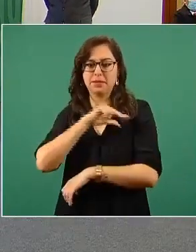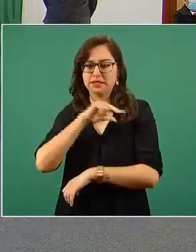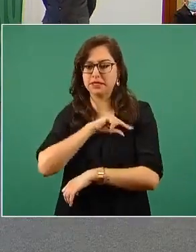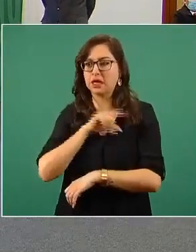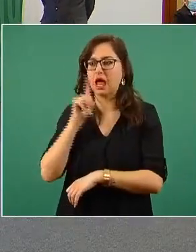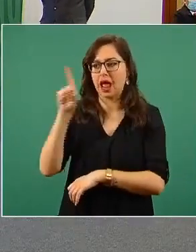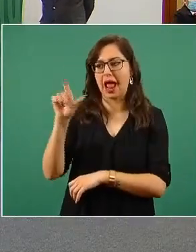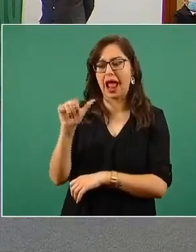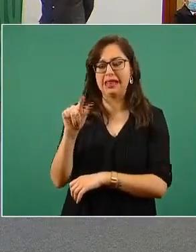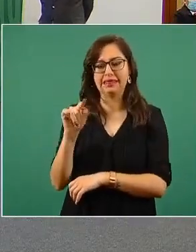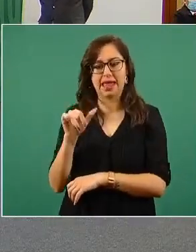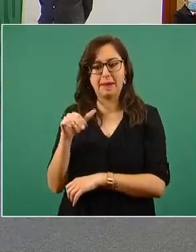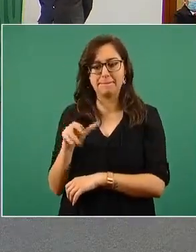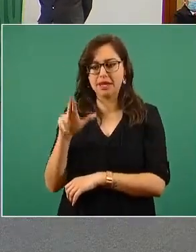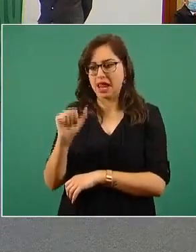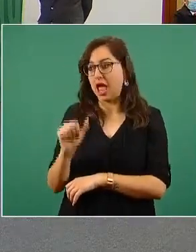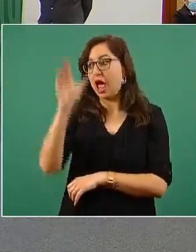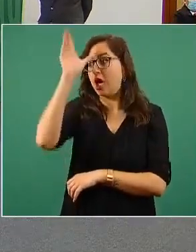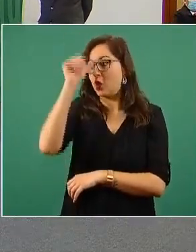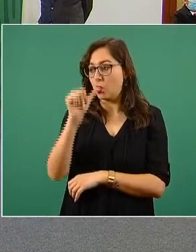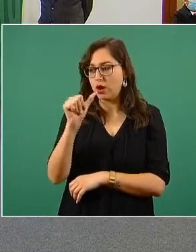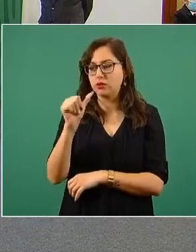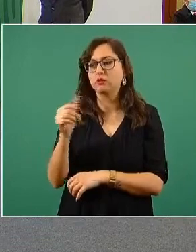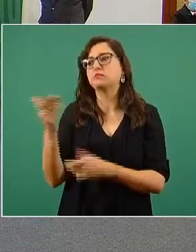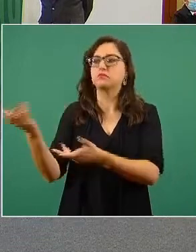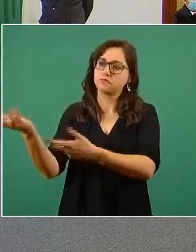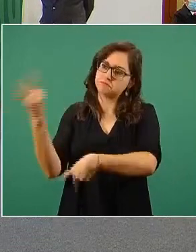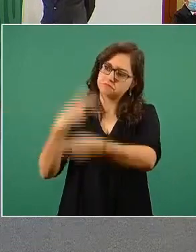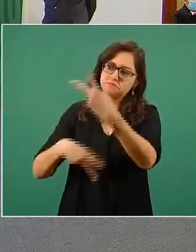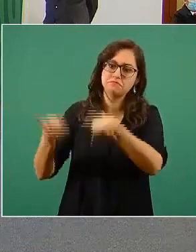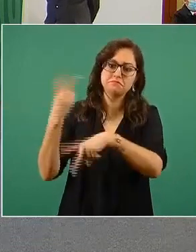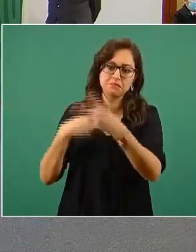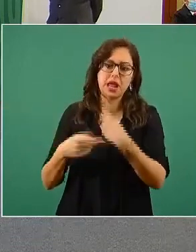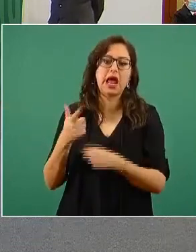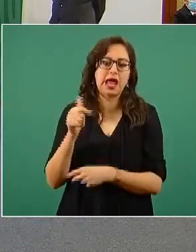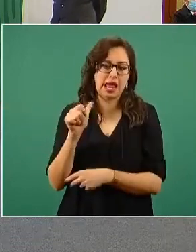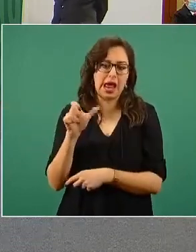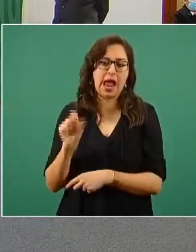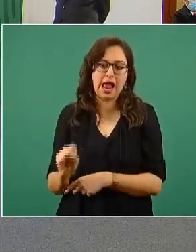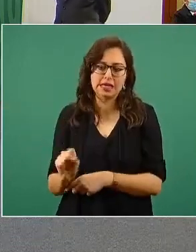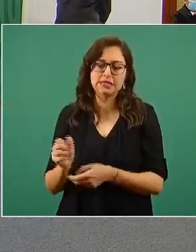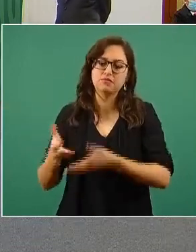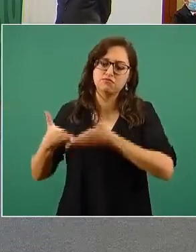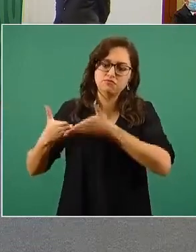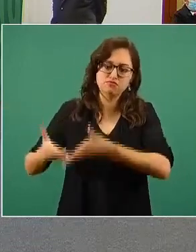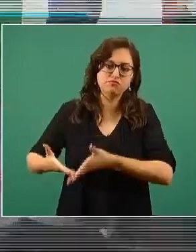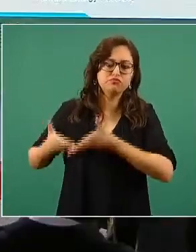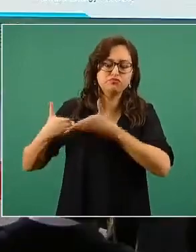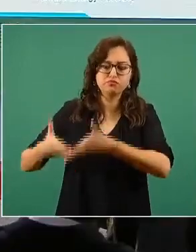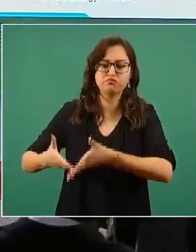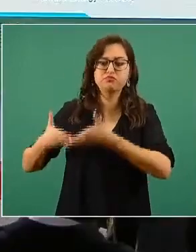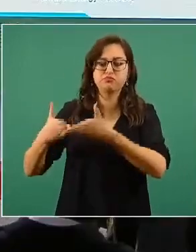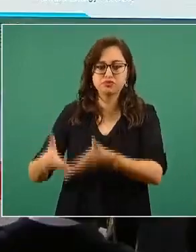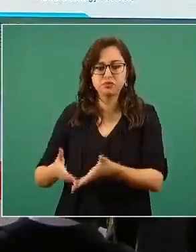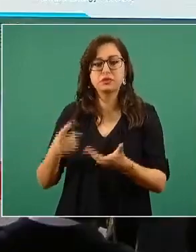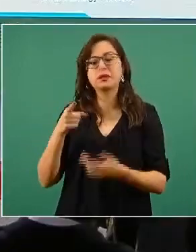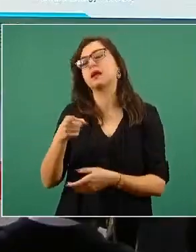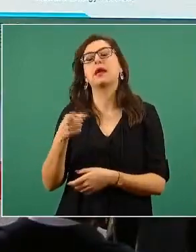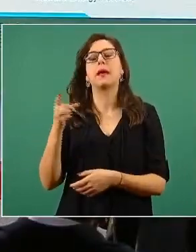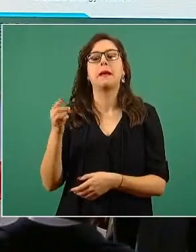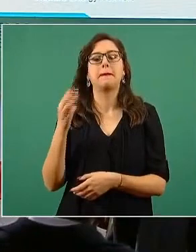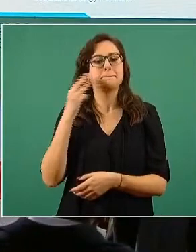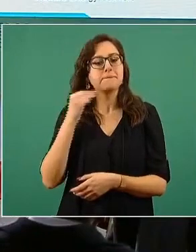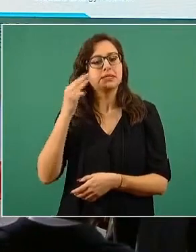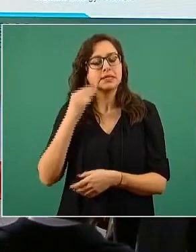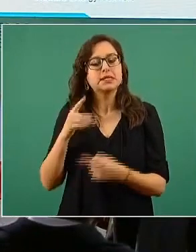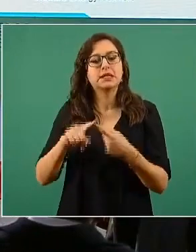en Altamira para que desde el día de ayer empezara a suministrarse gas natural licuado en la zona de Manzanillo y en la